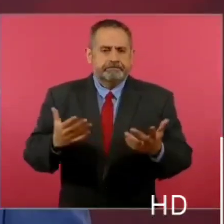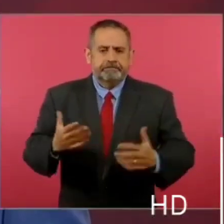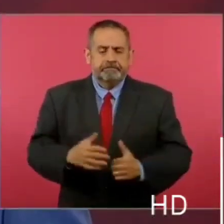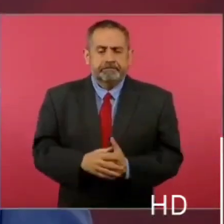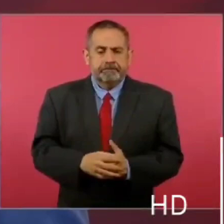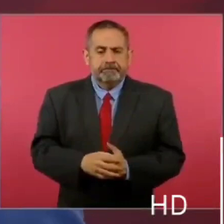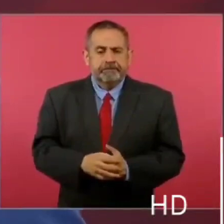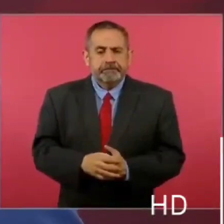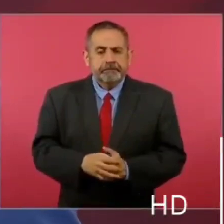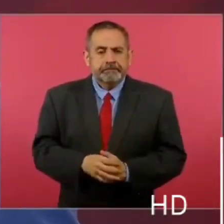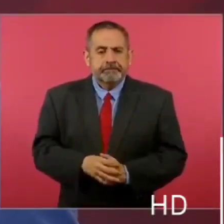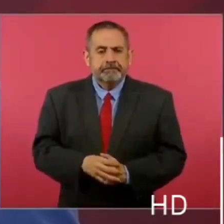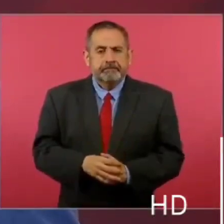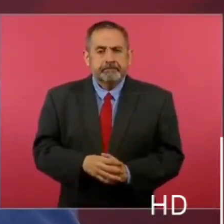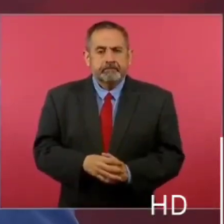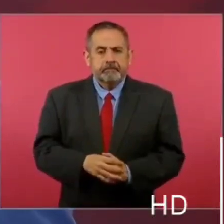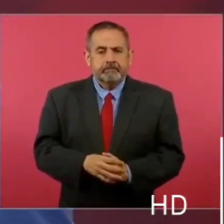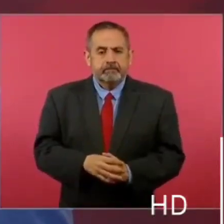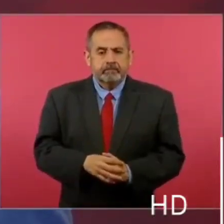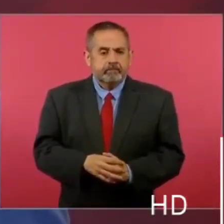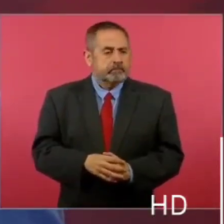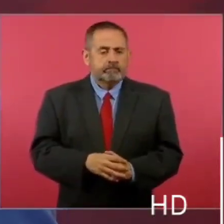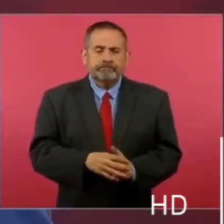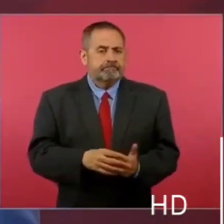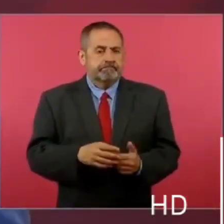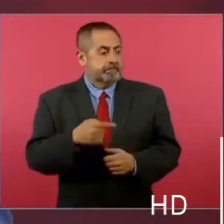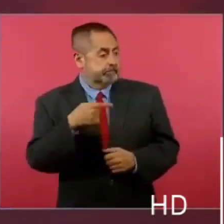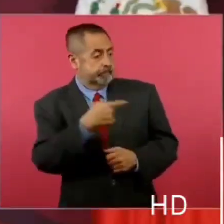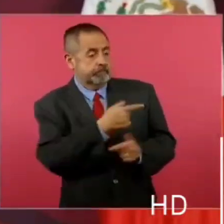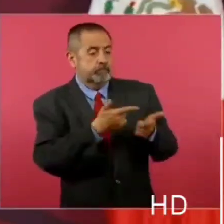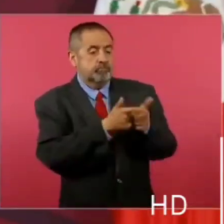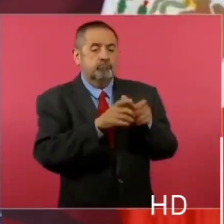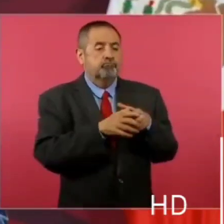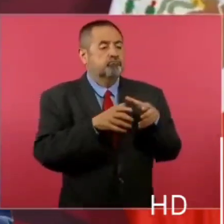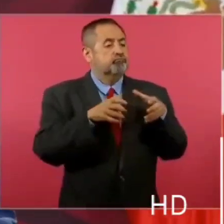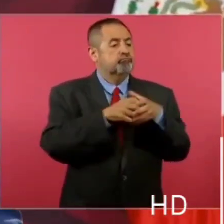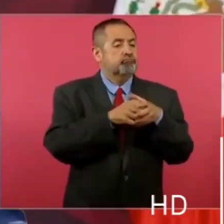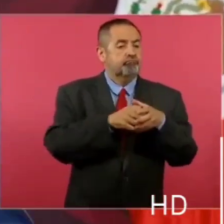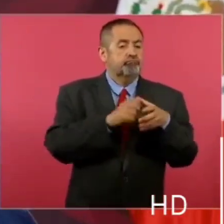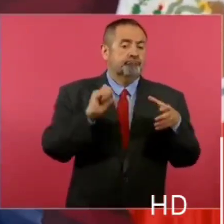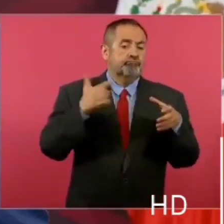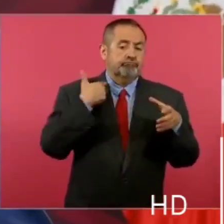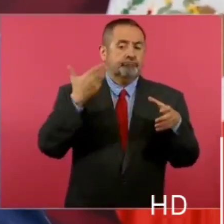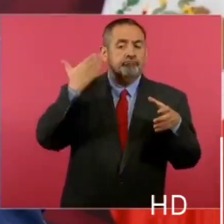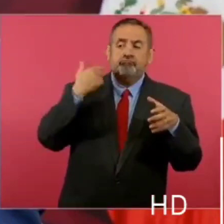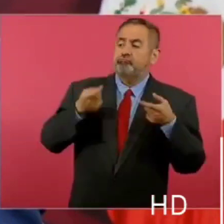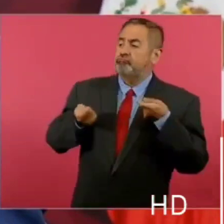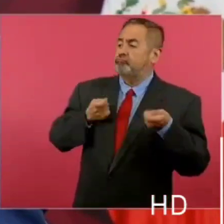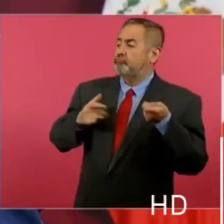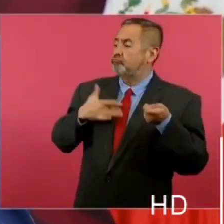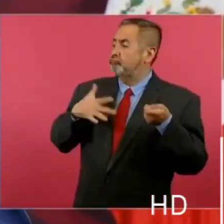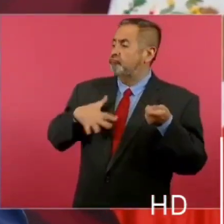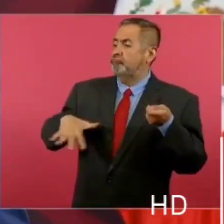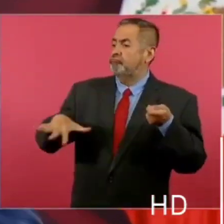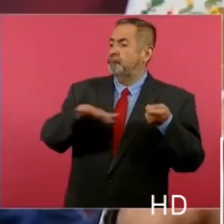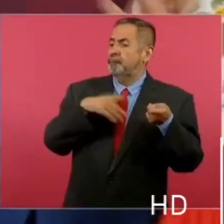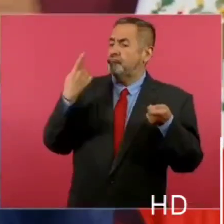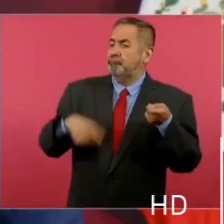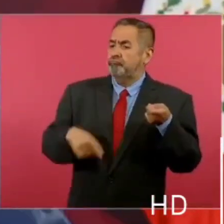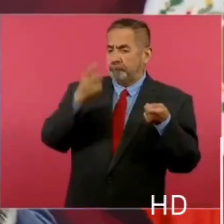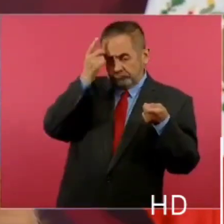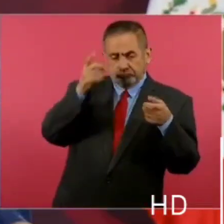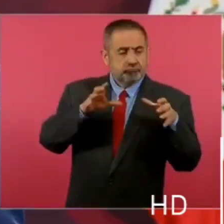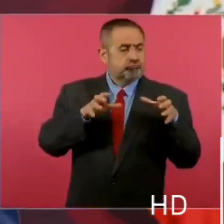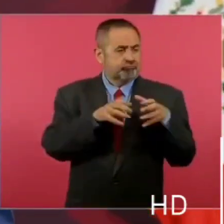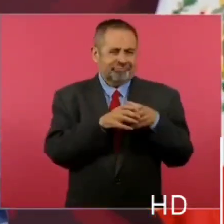el grupo de potentados que se sentían dueños de México, con todo